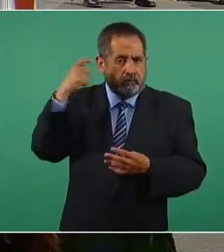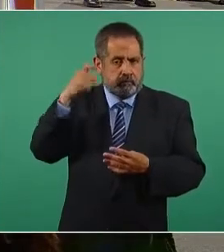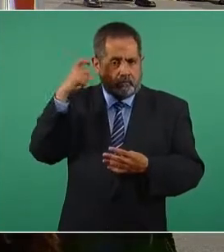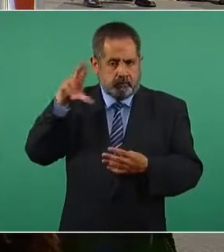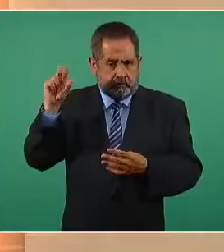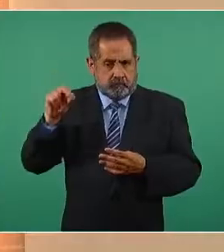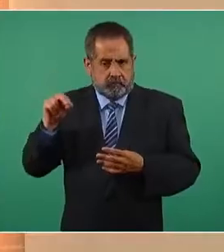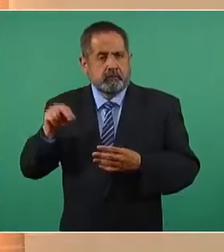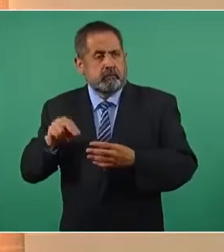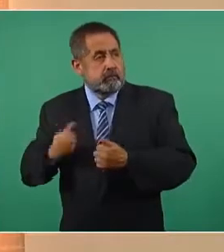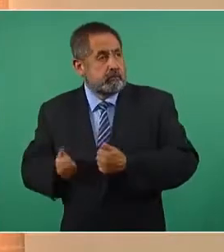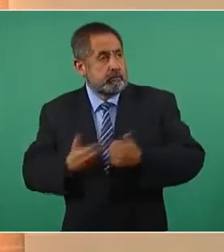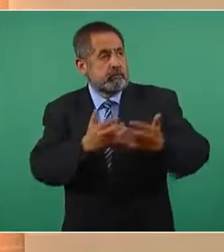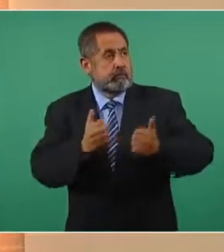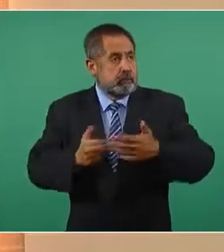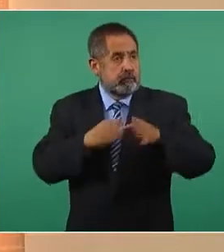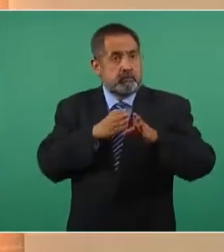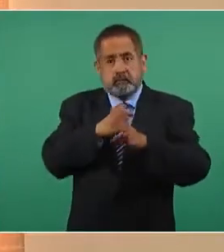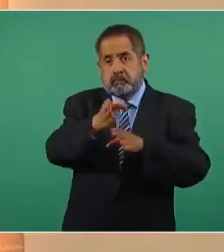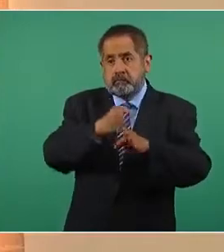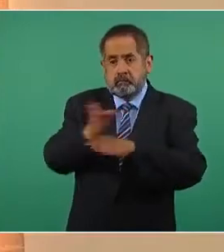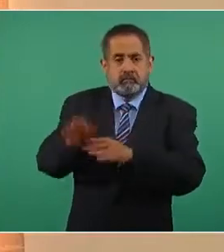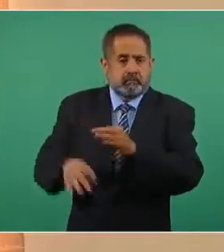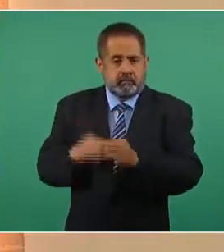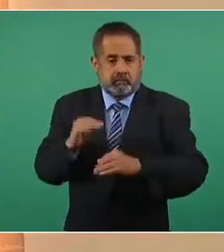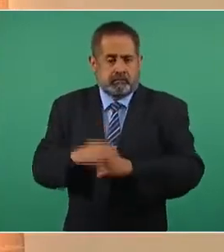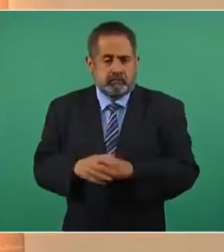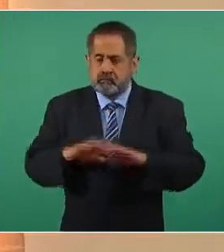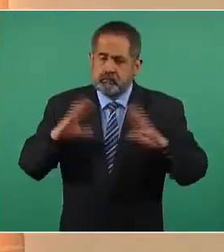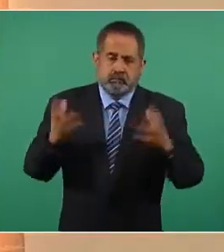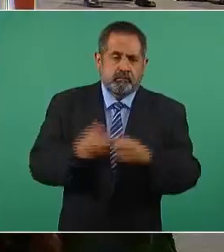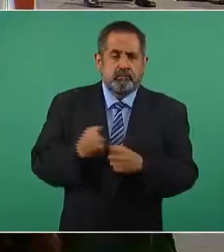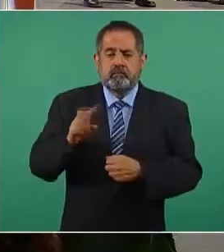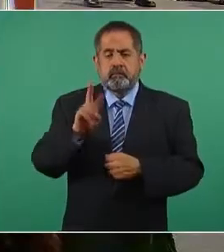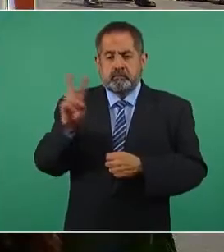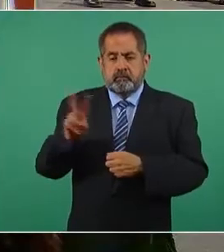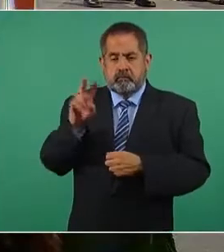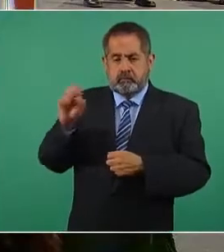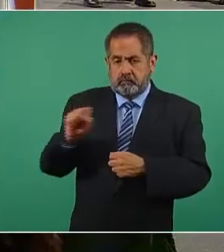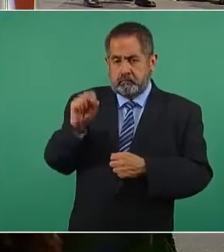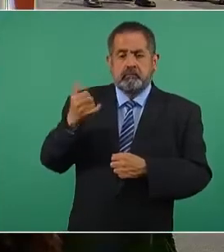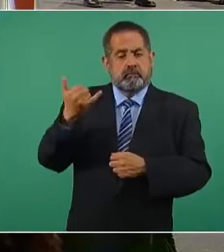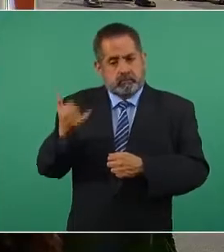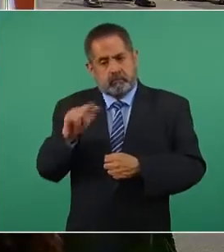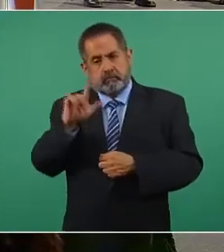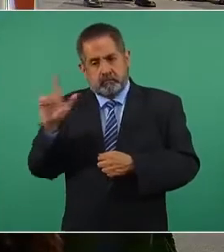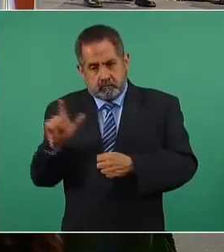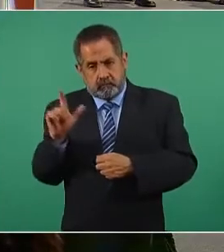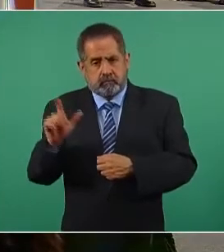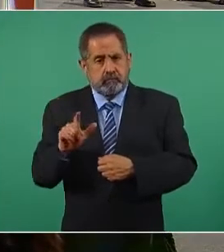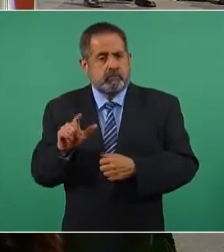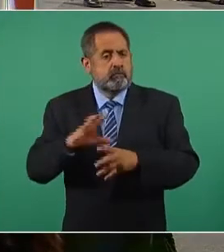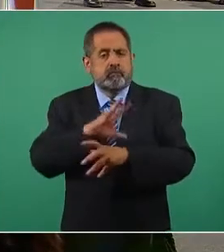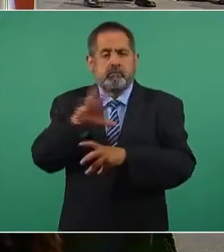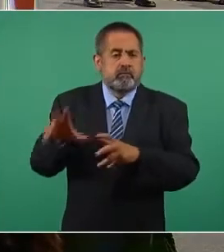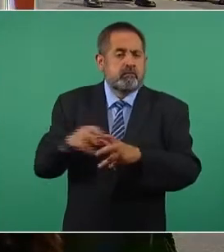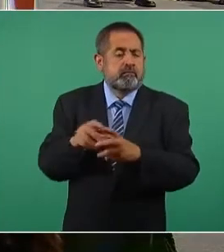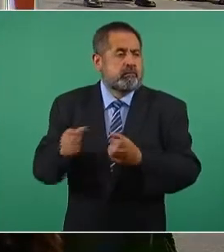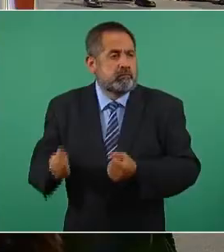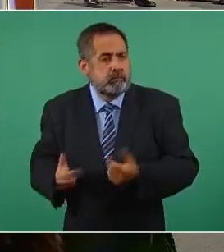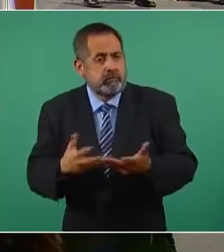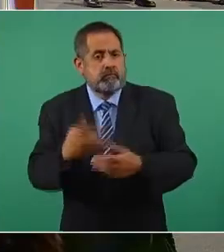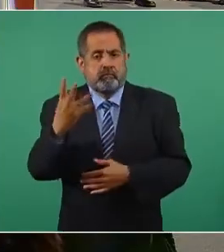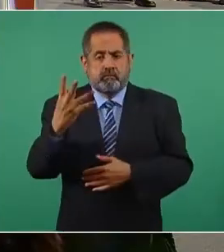Roo. Adelante, por favor. Como resumen, viernes, sábado y lunes se realizaron la transportación